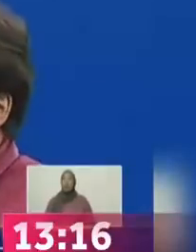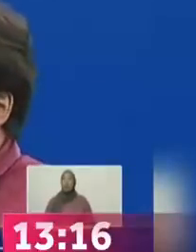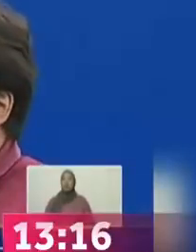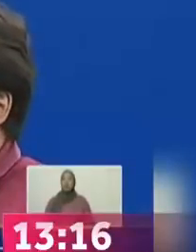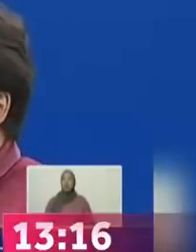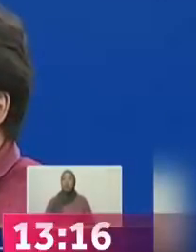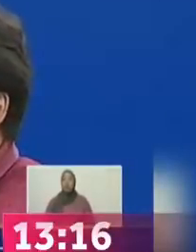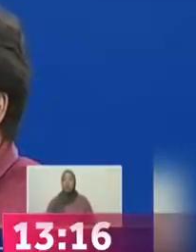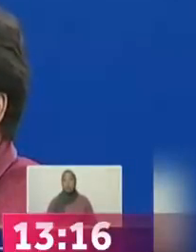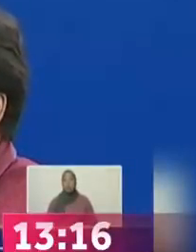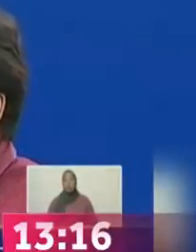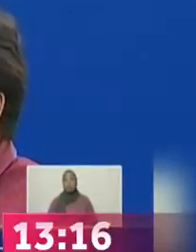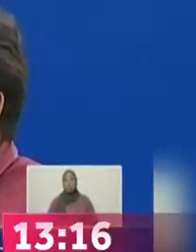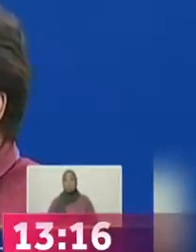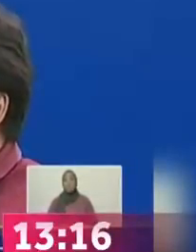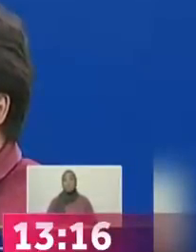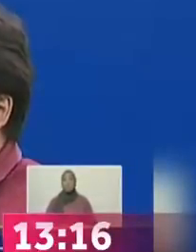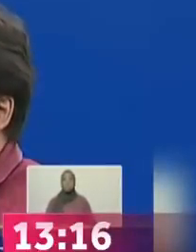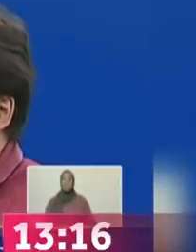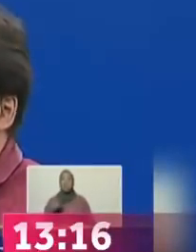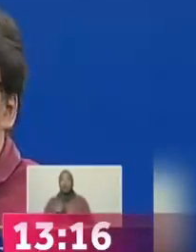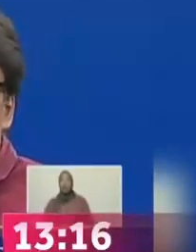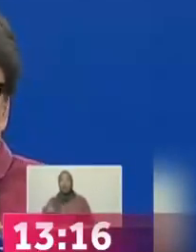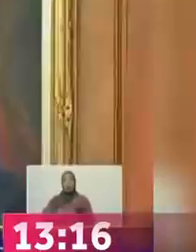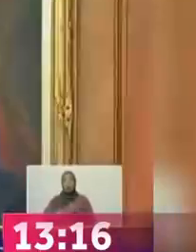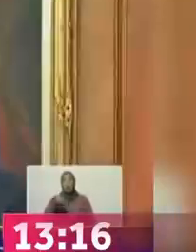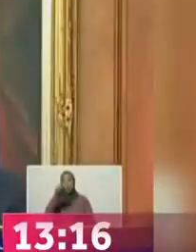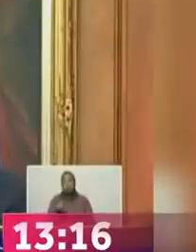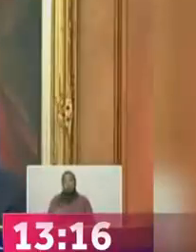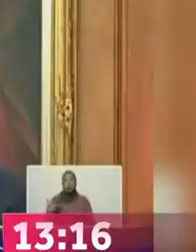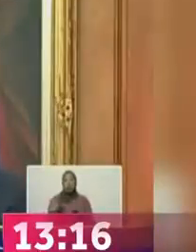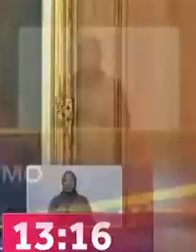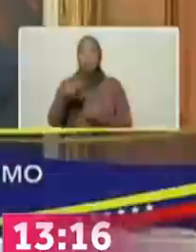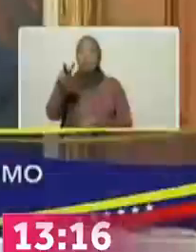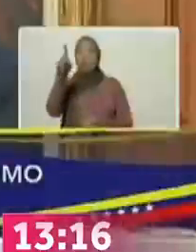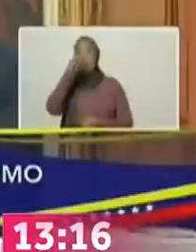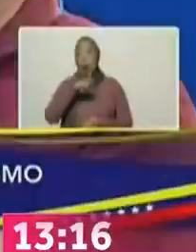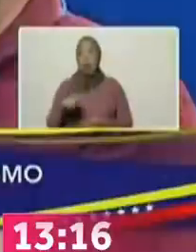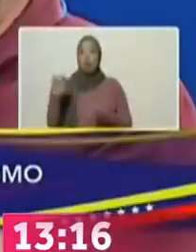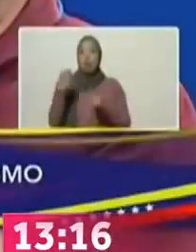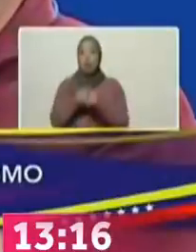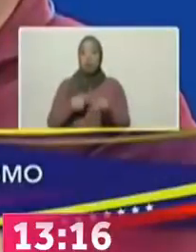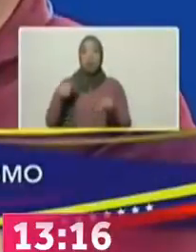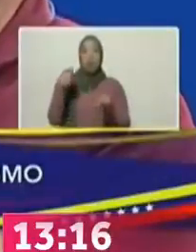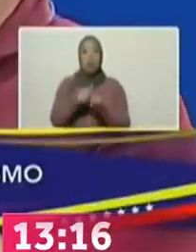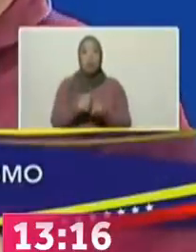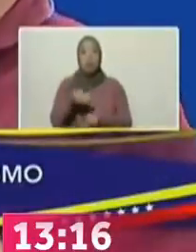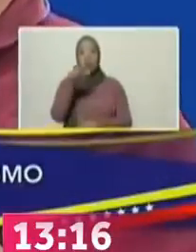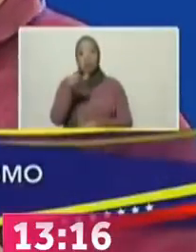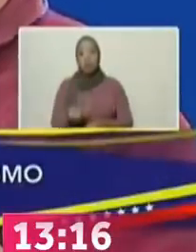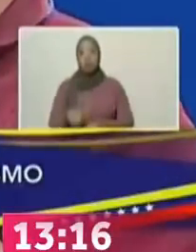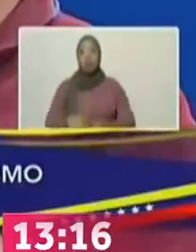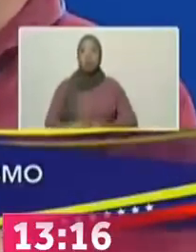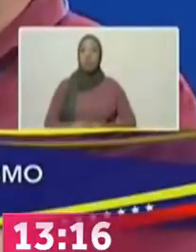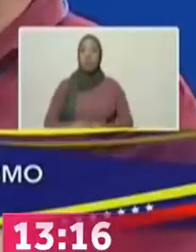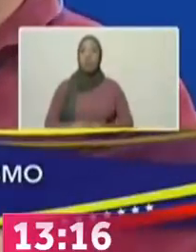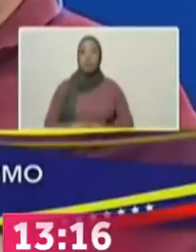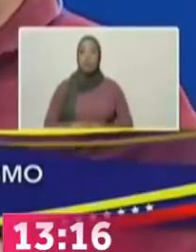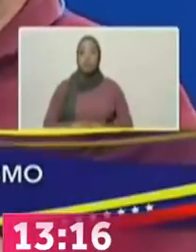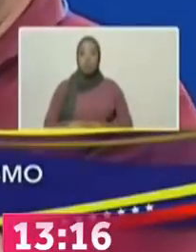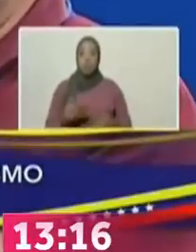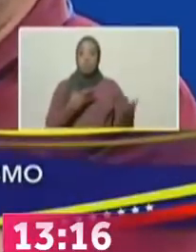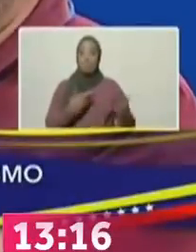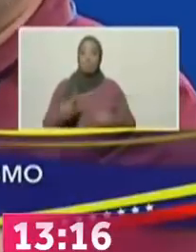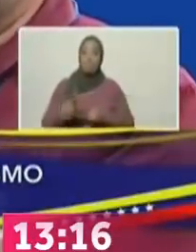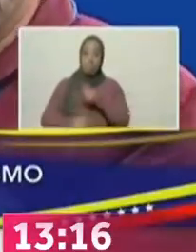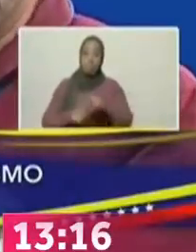¿Cómo están, Pati, Humberto? Gusto de saludarles. Sí, en esta oportunidad, no en el Palacio de la Moneda, pero aquí cerquita, en la Casa Central de la Universidad de